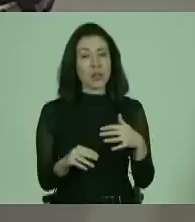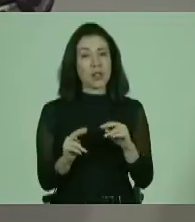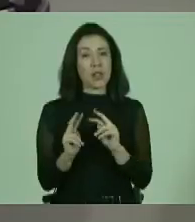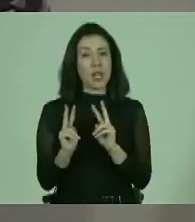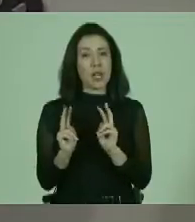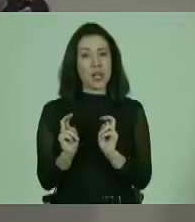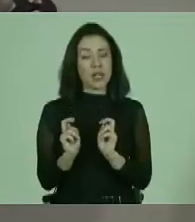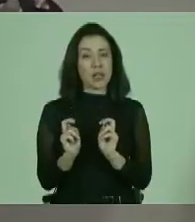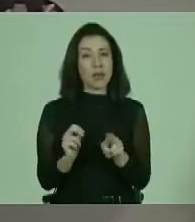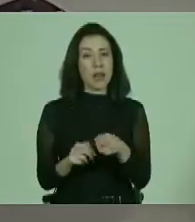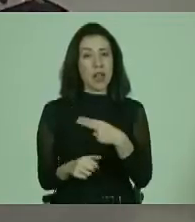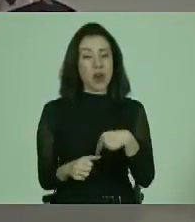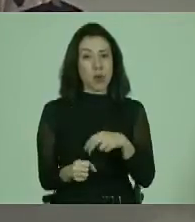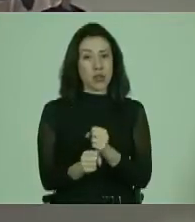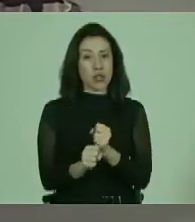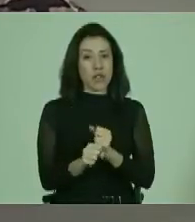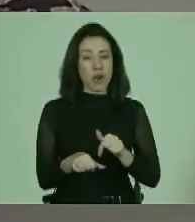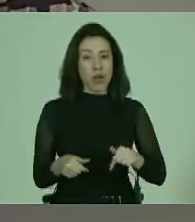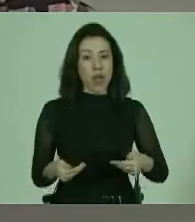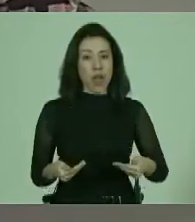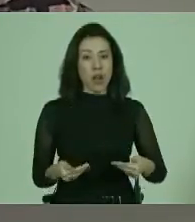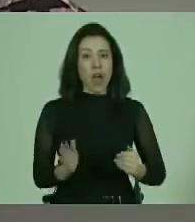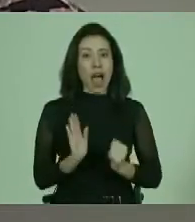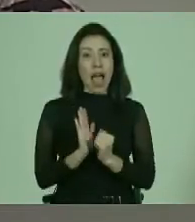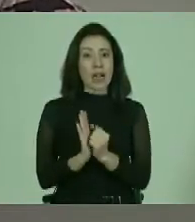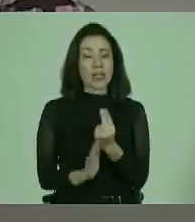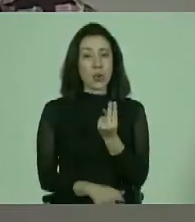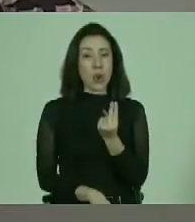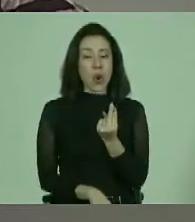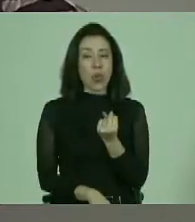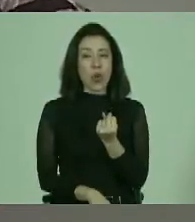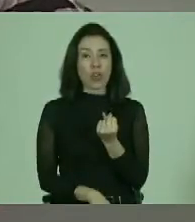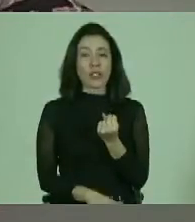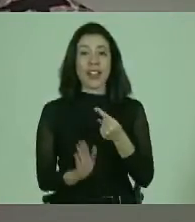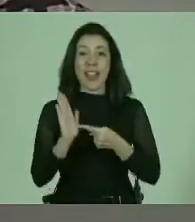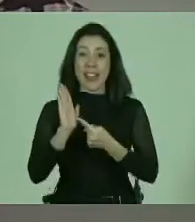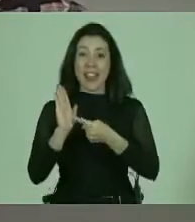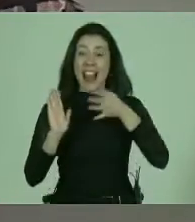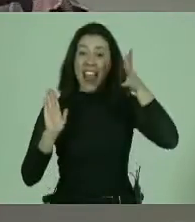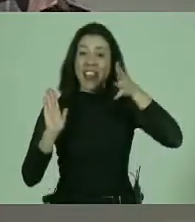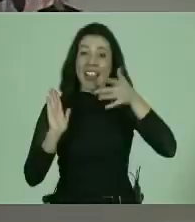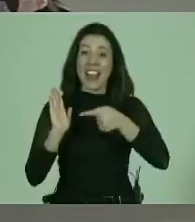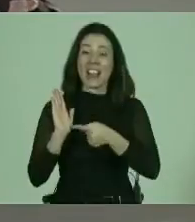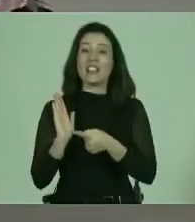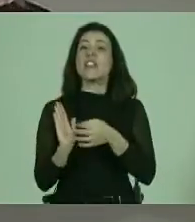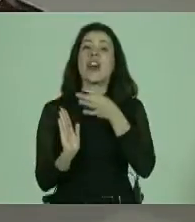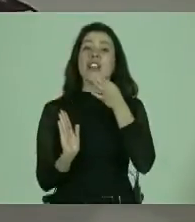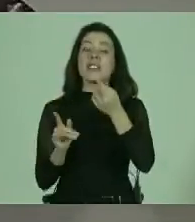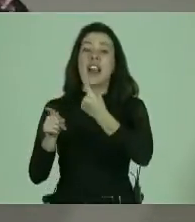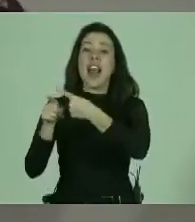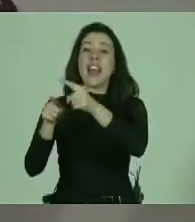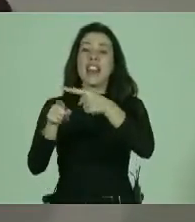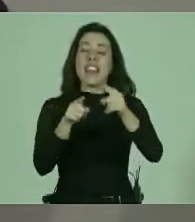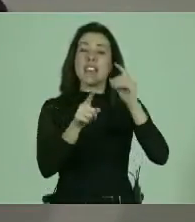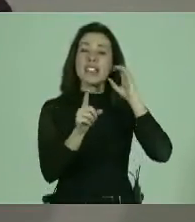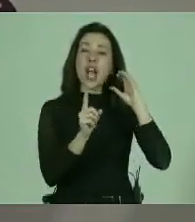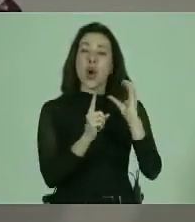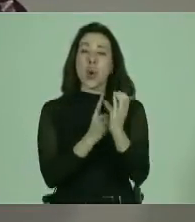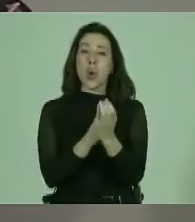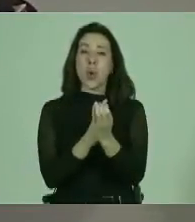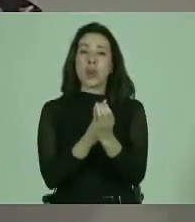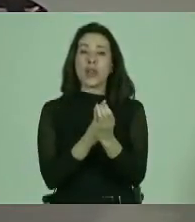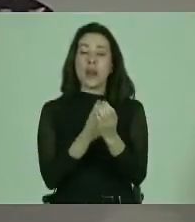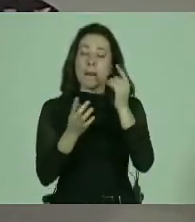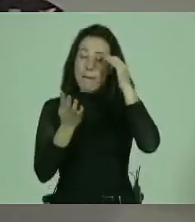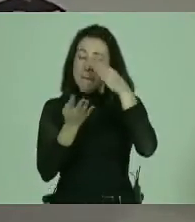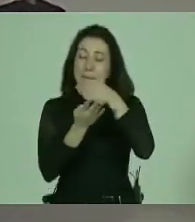nuestro trabajo de hoy el artículo 12 de la declaración trata sobre la diversidad cultural y